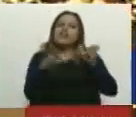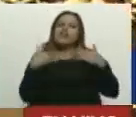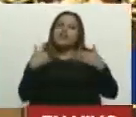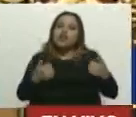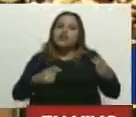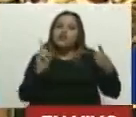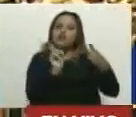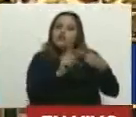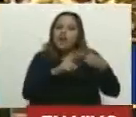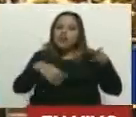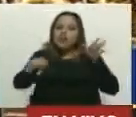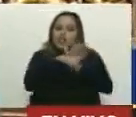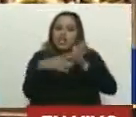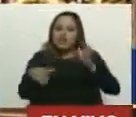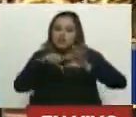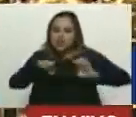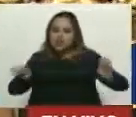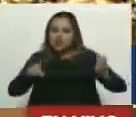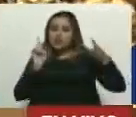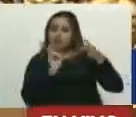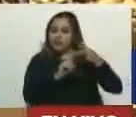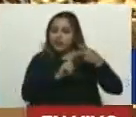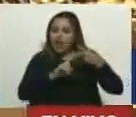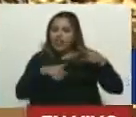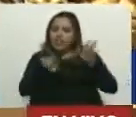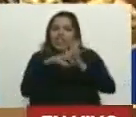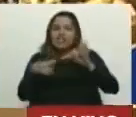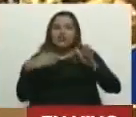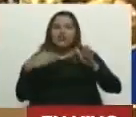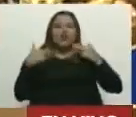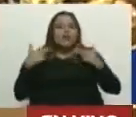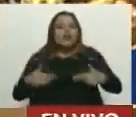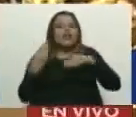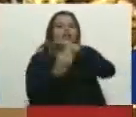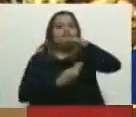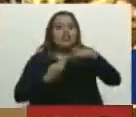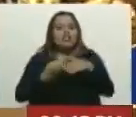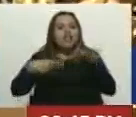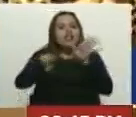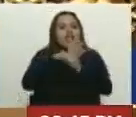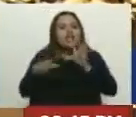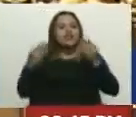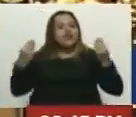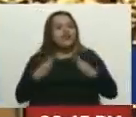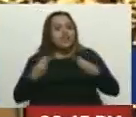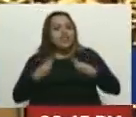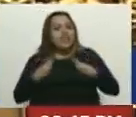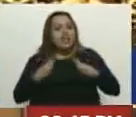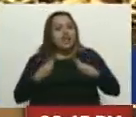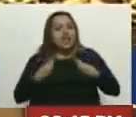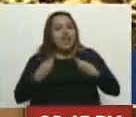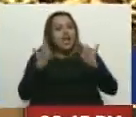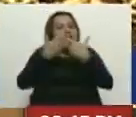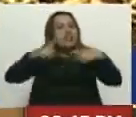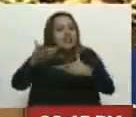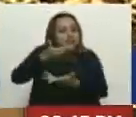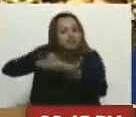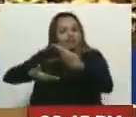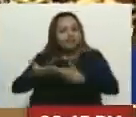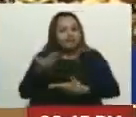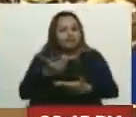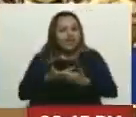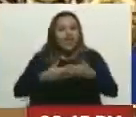educación, los derechos humanos fundamentales, el derecho a la vida, el derecho a la libre asociación, el derecho